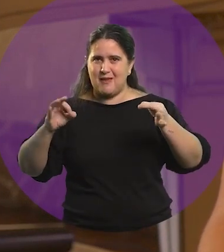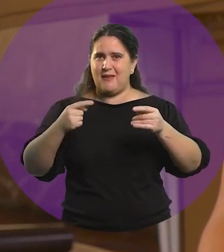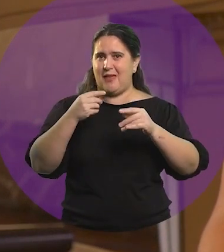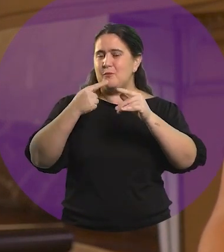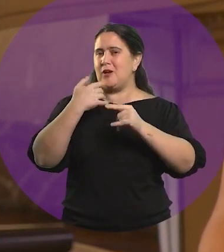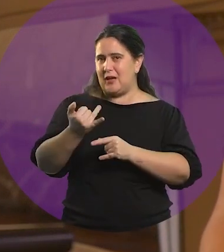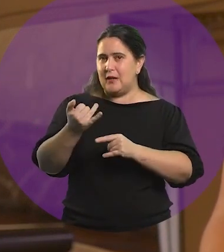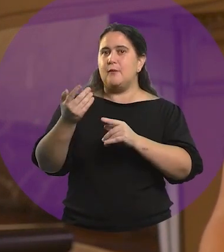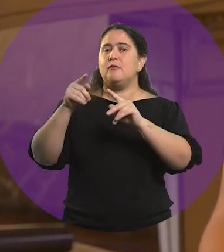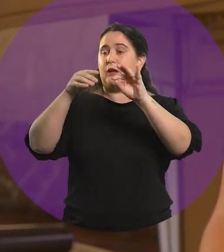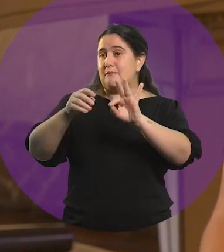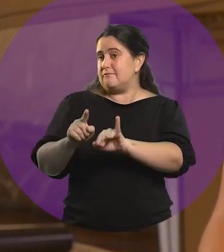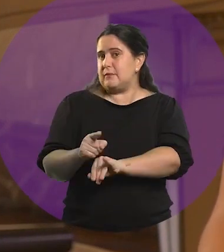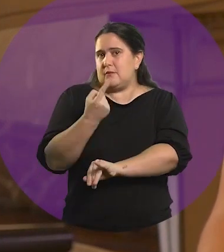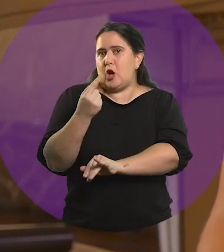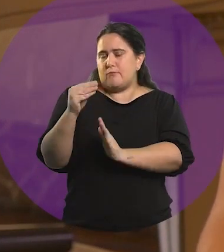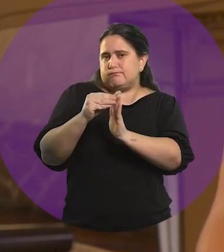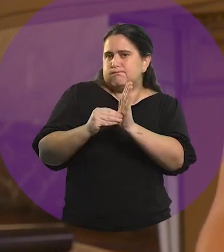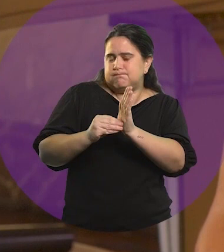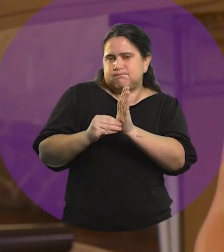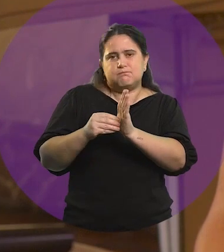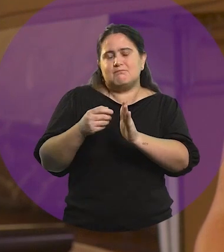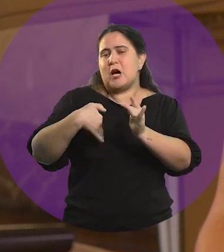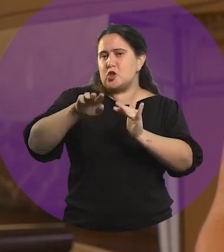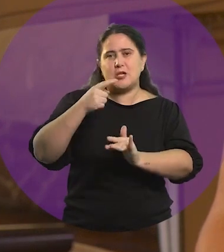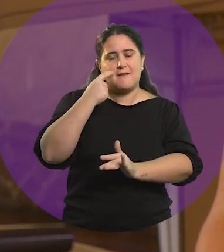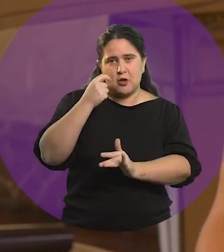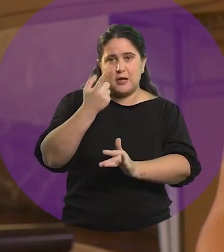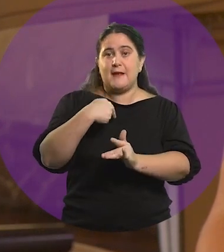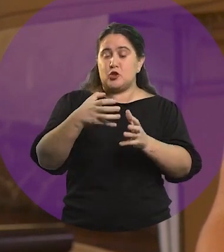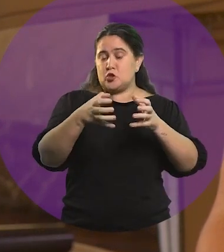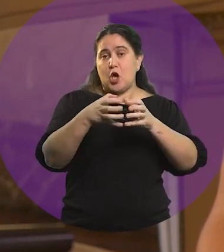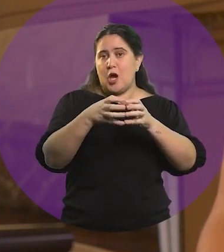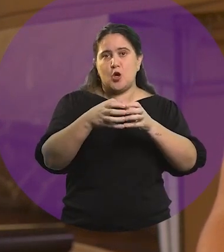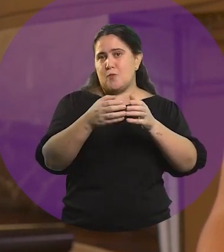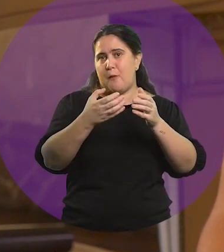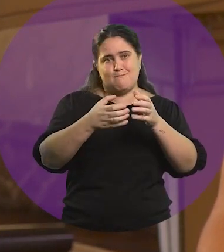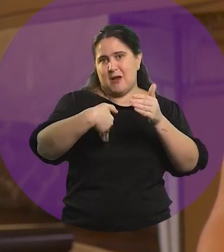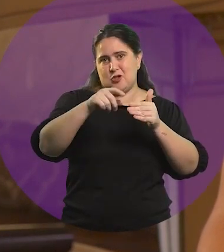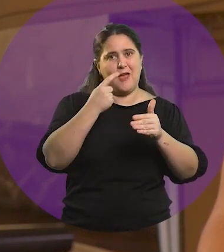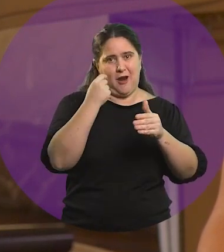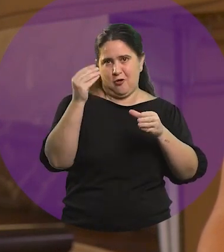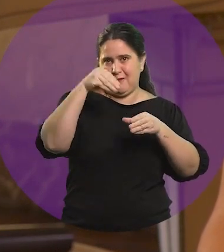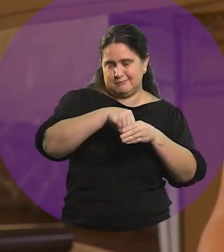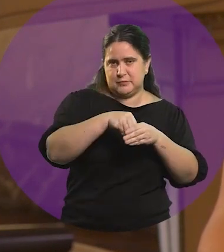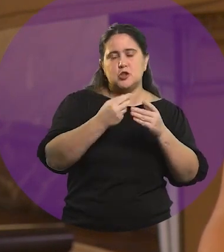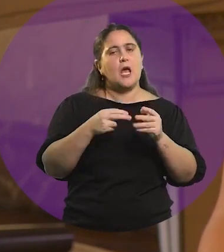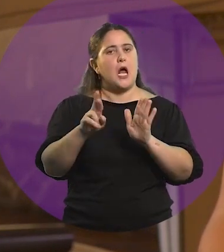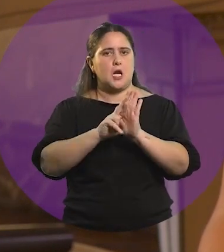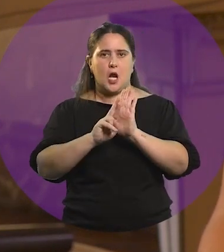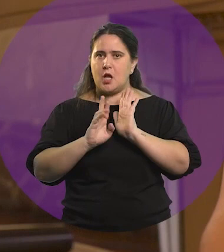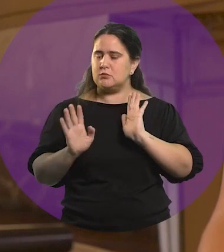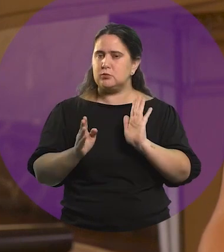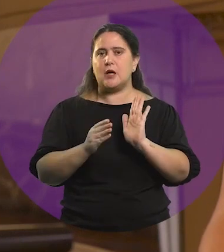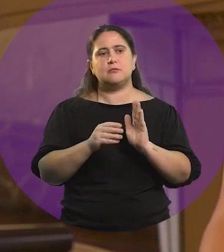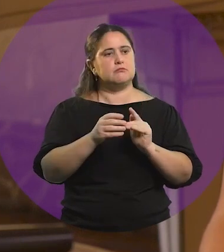Robótica, bueno, primero se empezaron a notar más varones que mujeres, entonces los equipos eran más de varones. Pusimos la regla de que